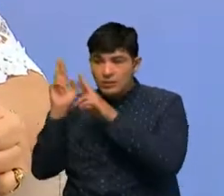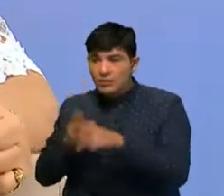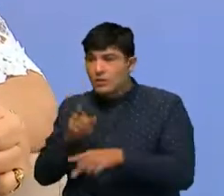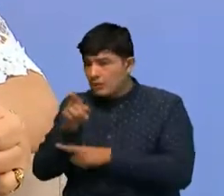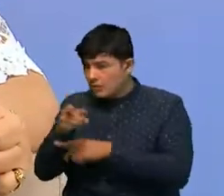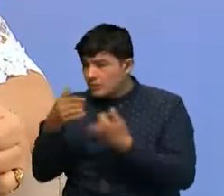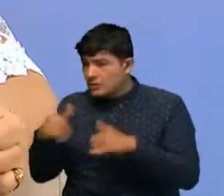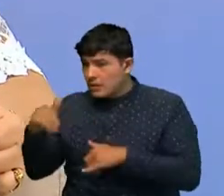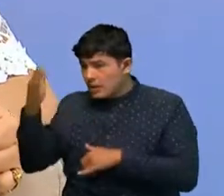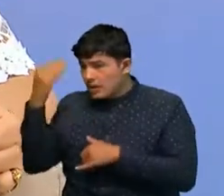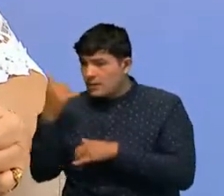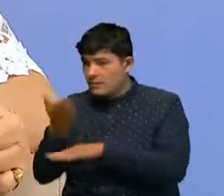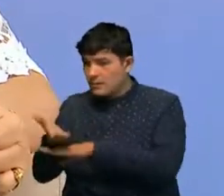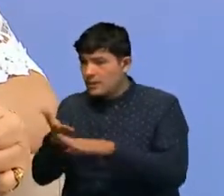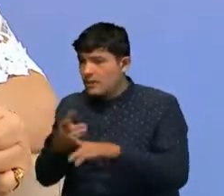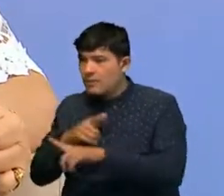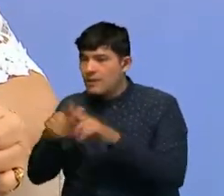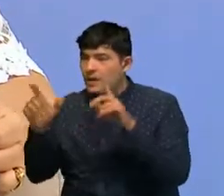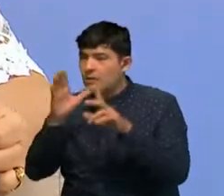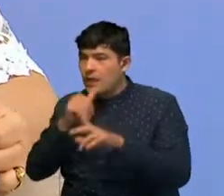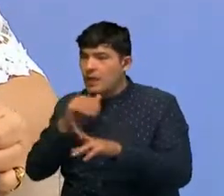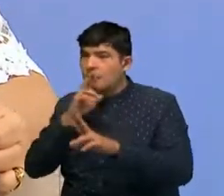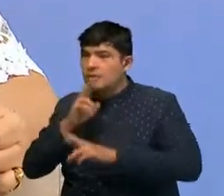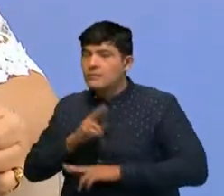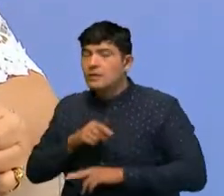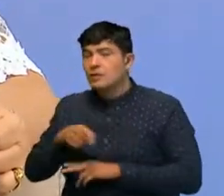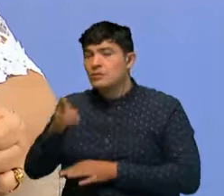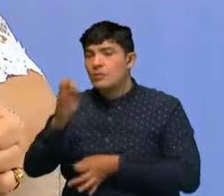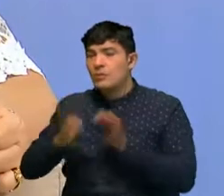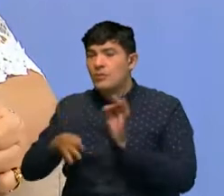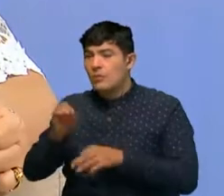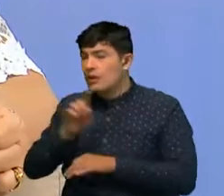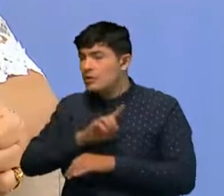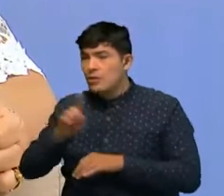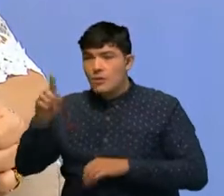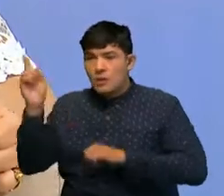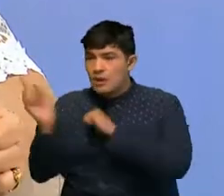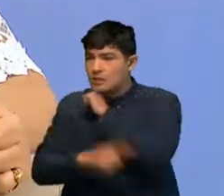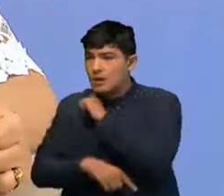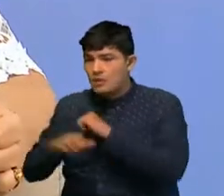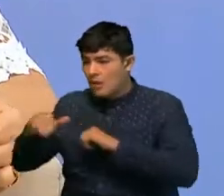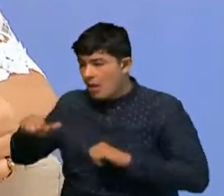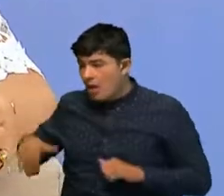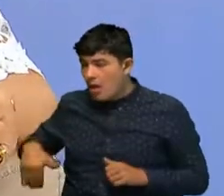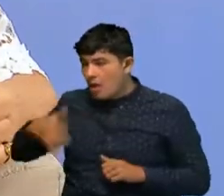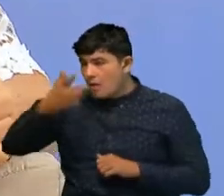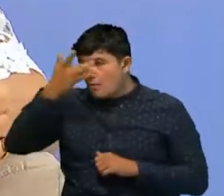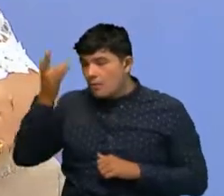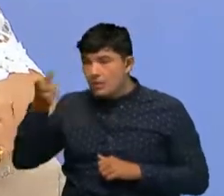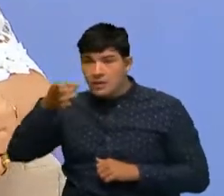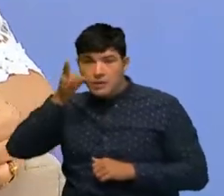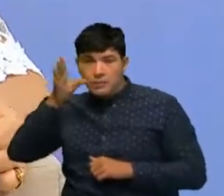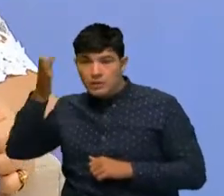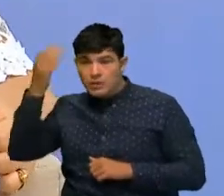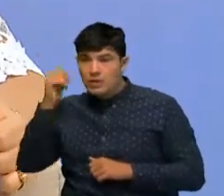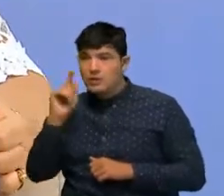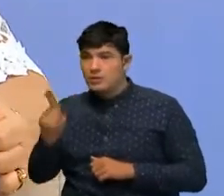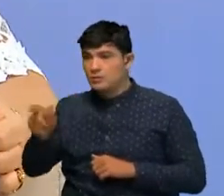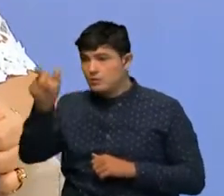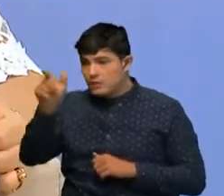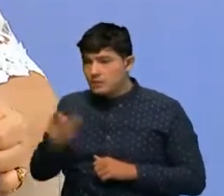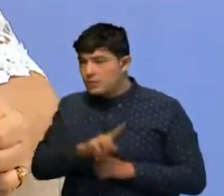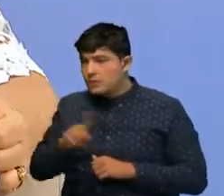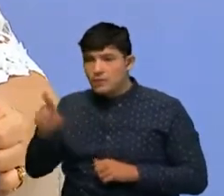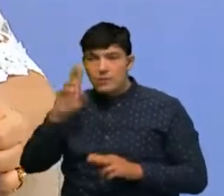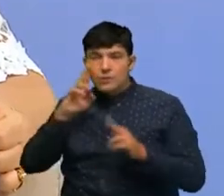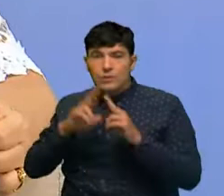usted reclamó o pidió, para que no vaya a decir el juez laboral, no condeno la moratoria porque de pronto el empleador no tuvo